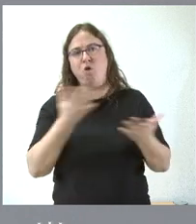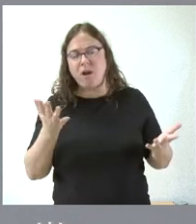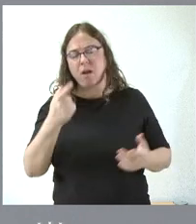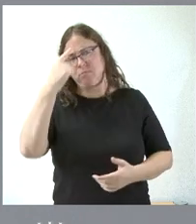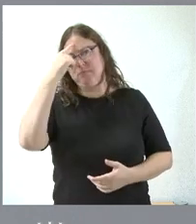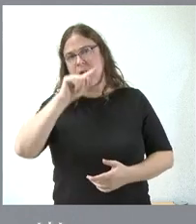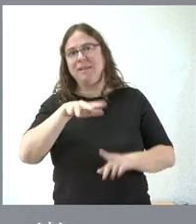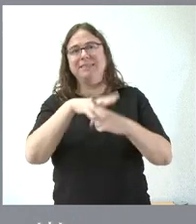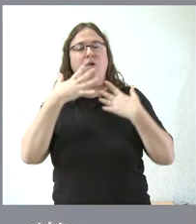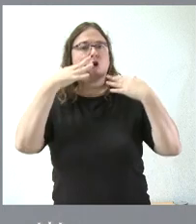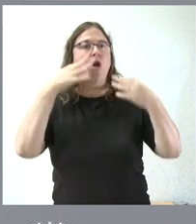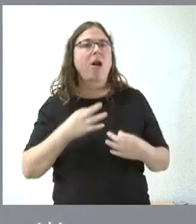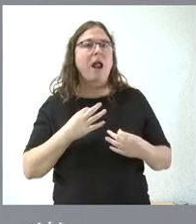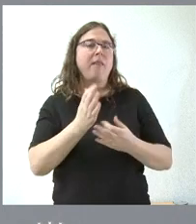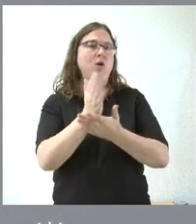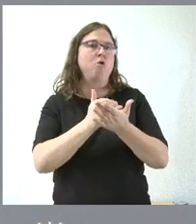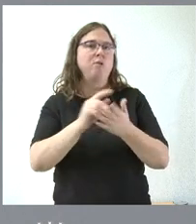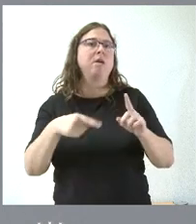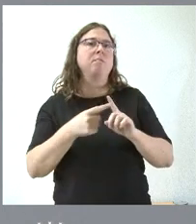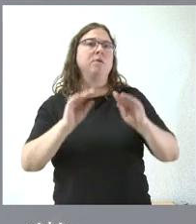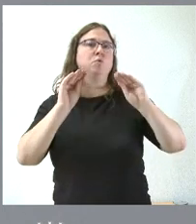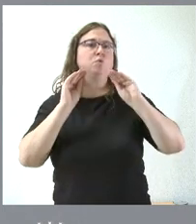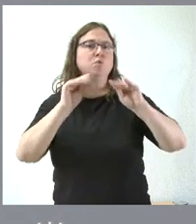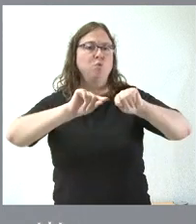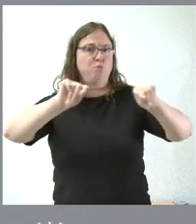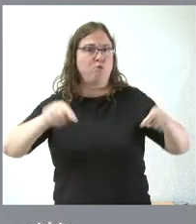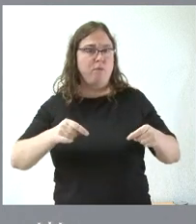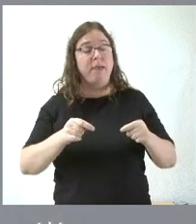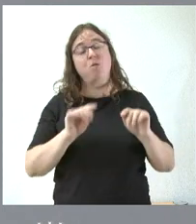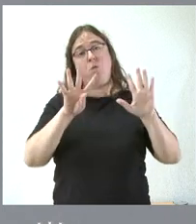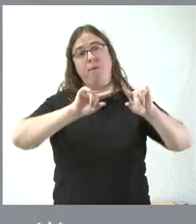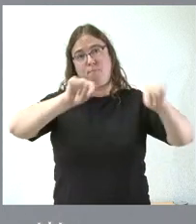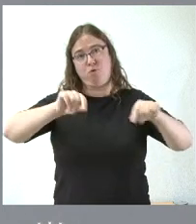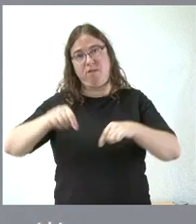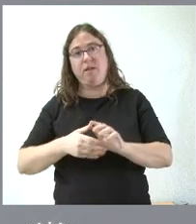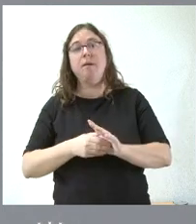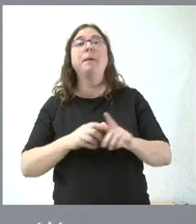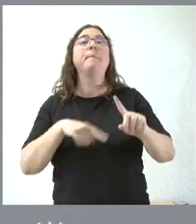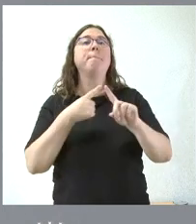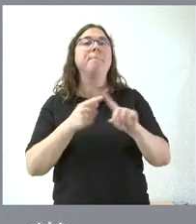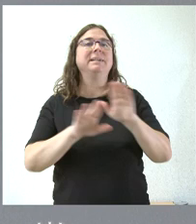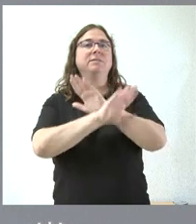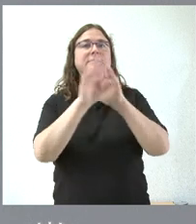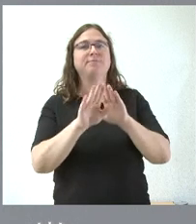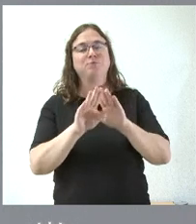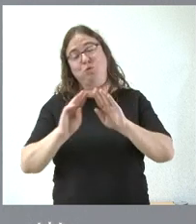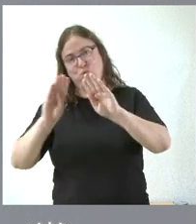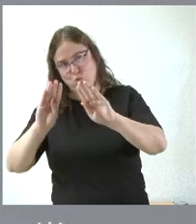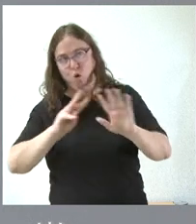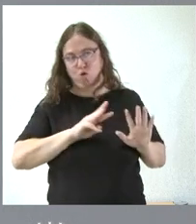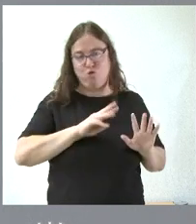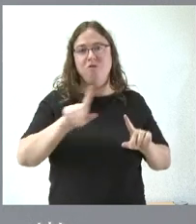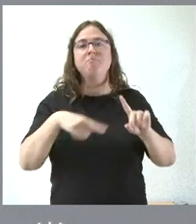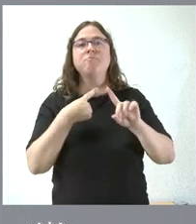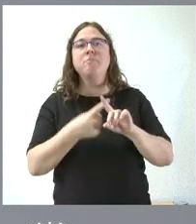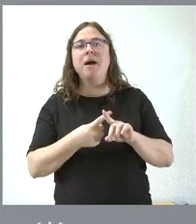realidad de nuestra comunidad Autónoma y de sus ocho provincias de sus nueve provincias Perdón Y por último ocho provincias aparte de la suya y por